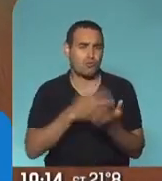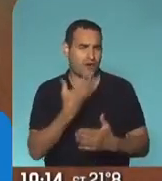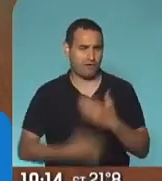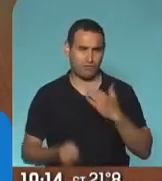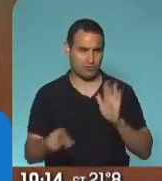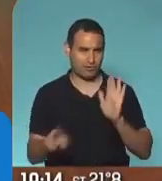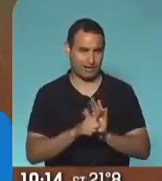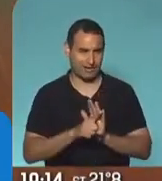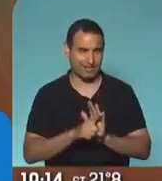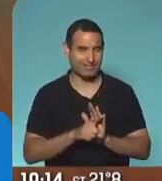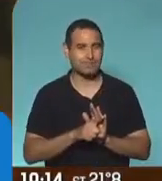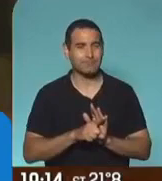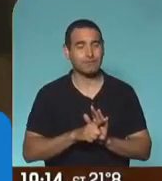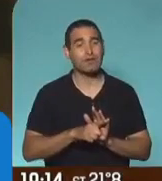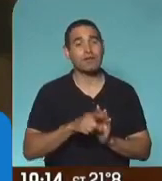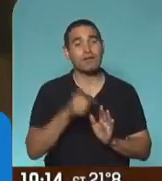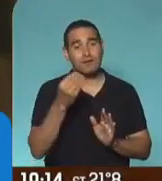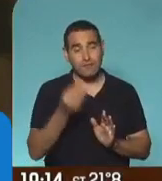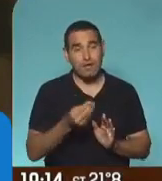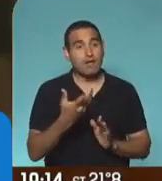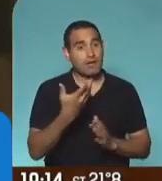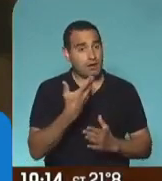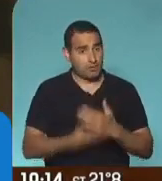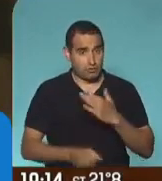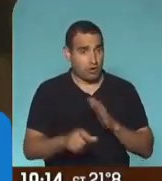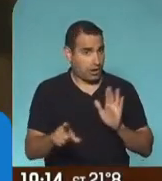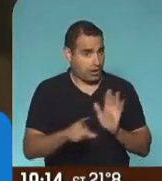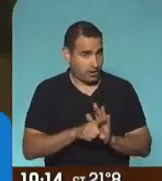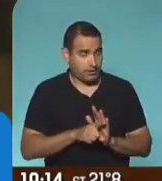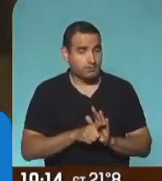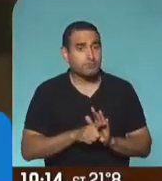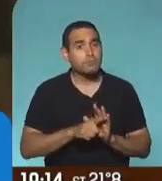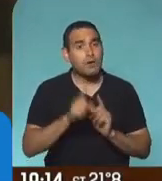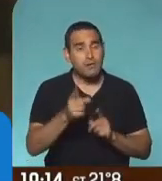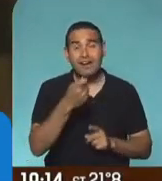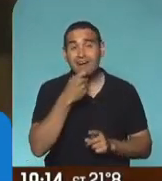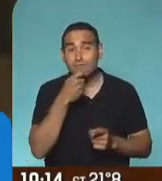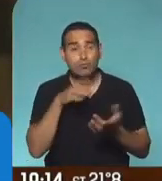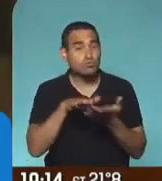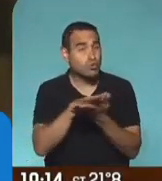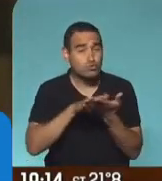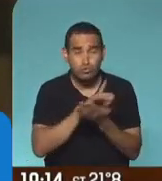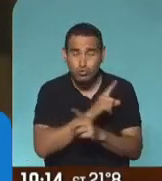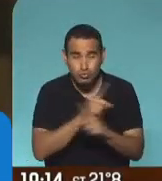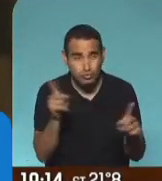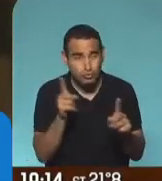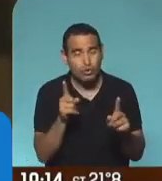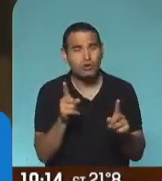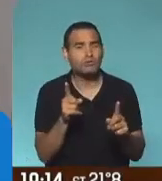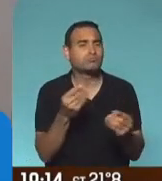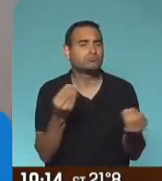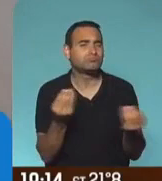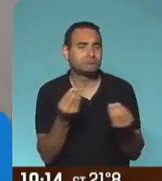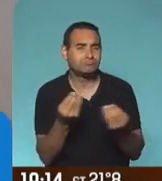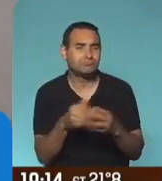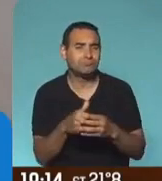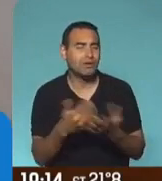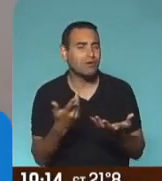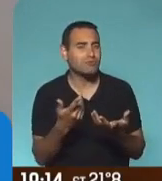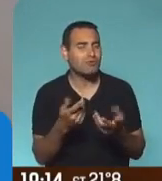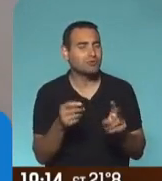estos temas, incluso la interrupción legal del embarazo. Y si no se resuelve es principalmente porque el tema está